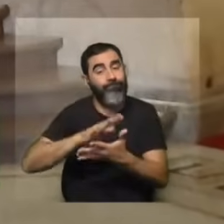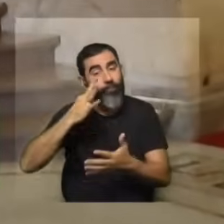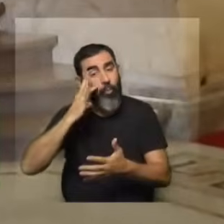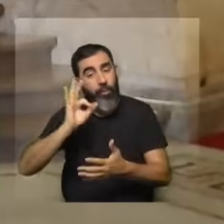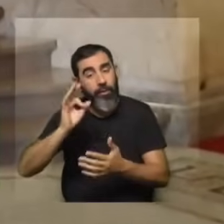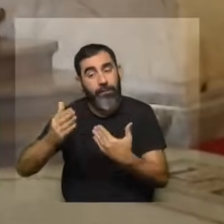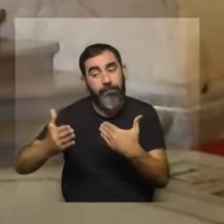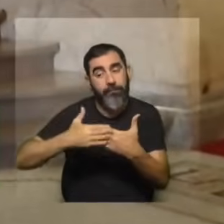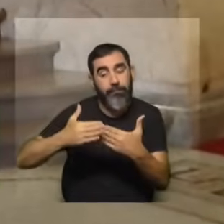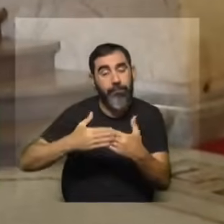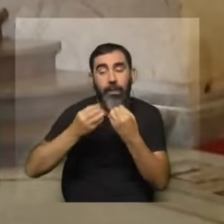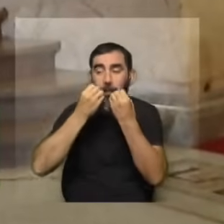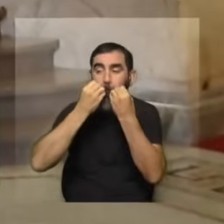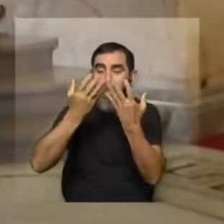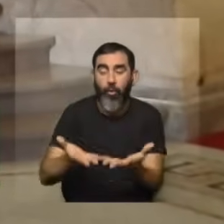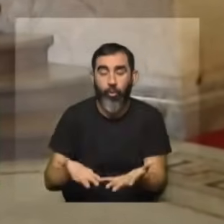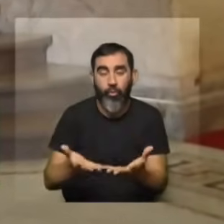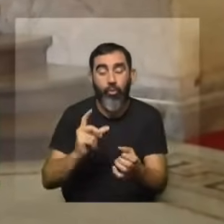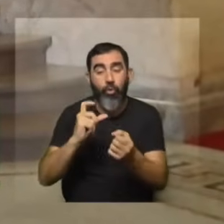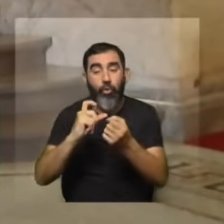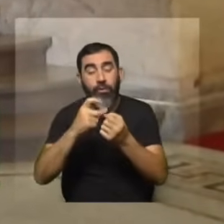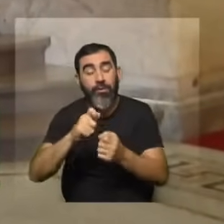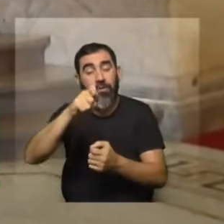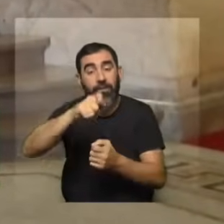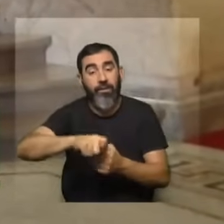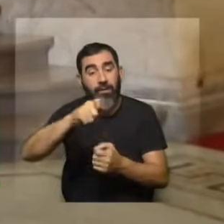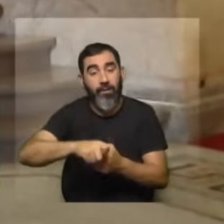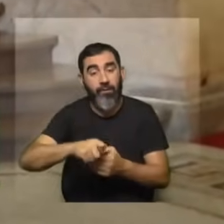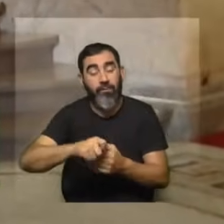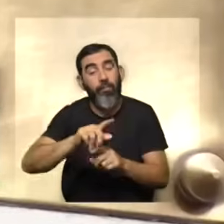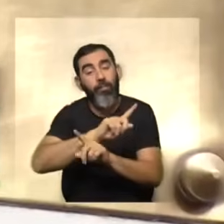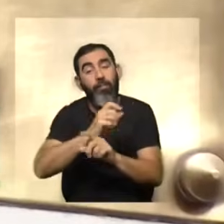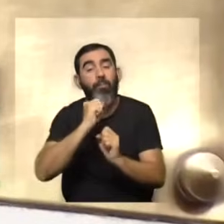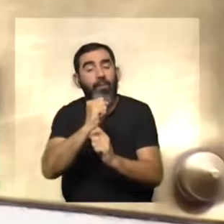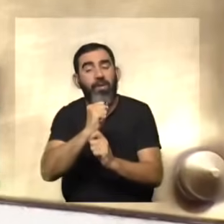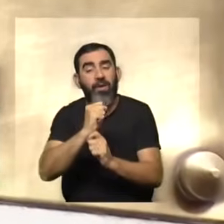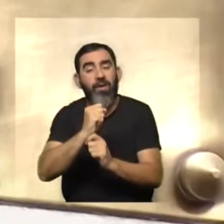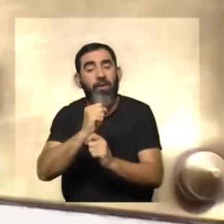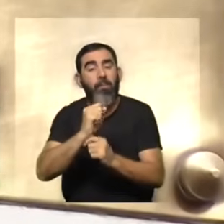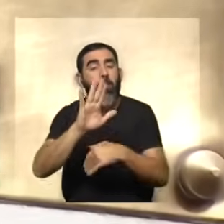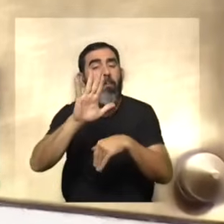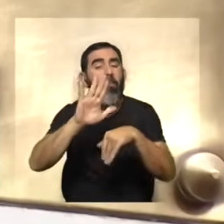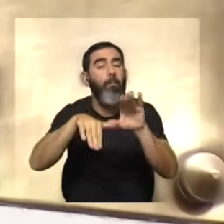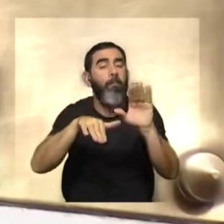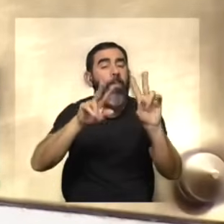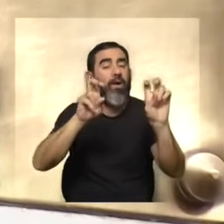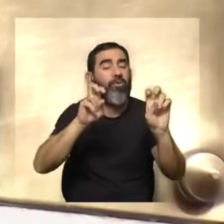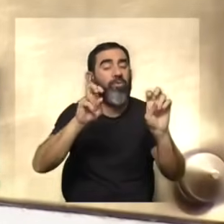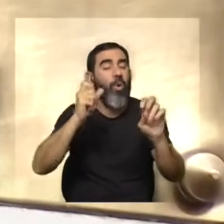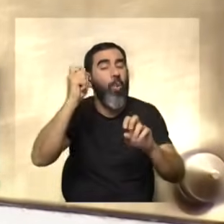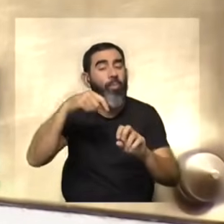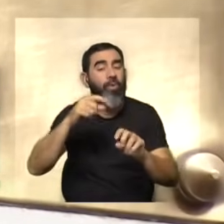un acercamiento más fructífero con los gremios judiciales y en su lugar adoptara una